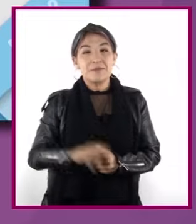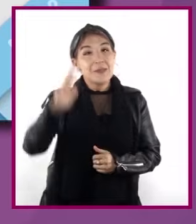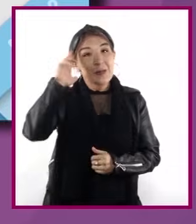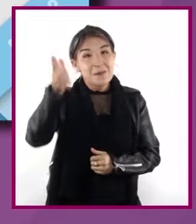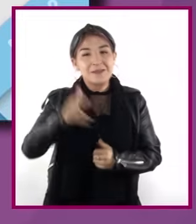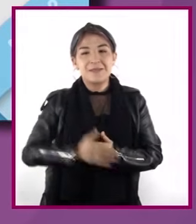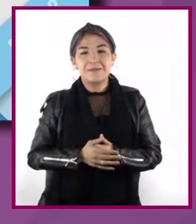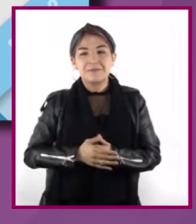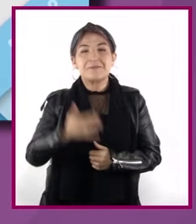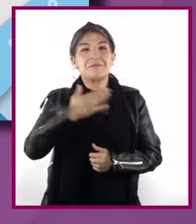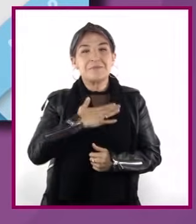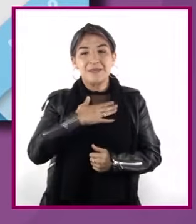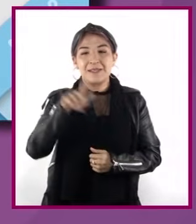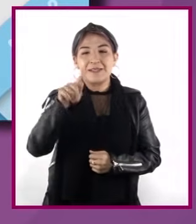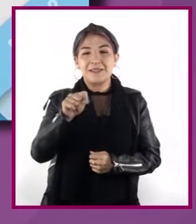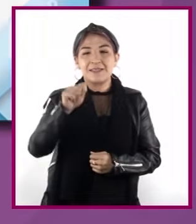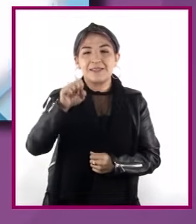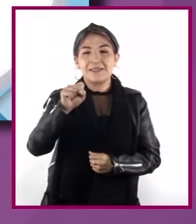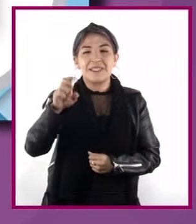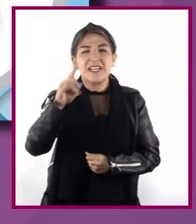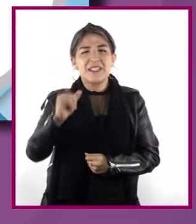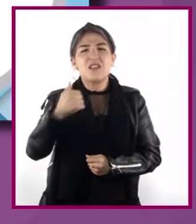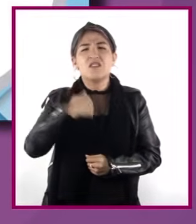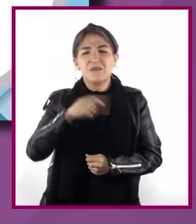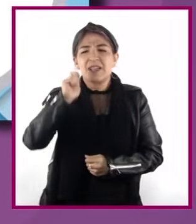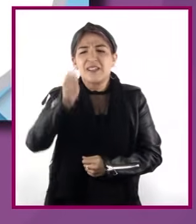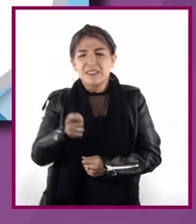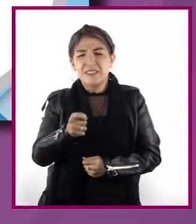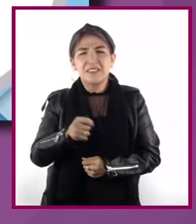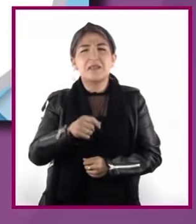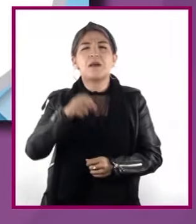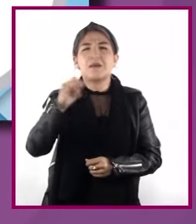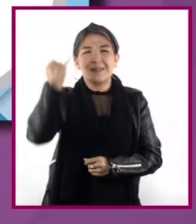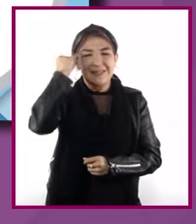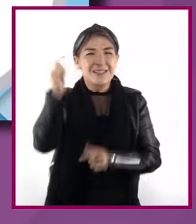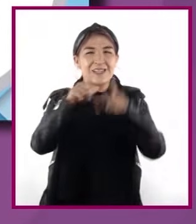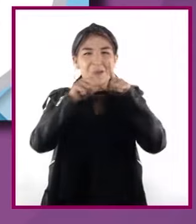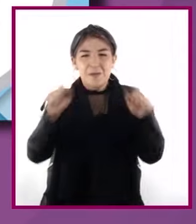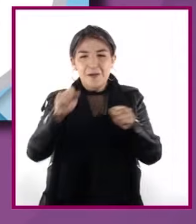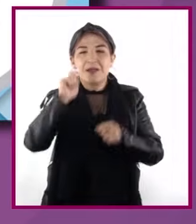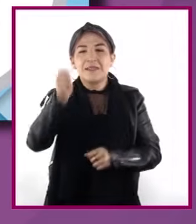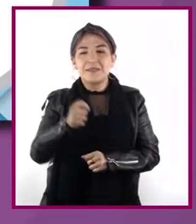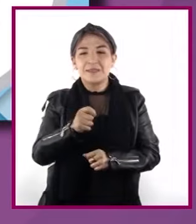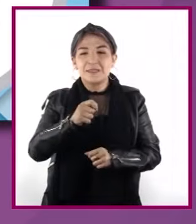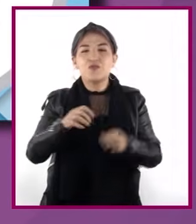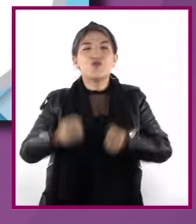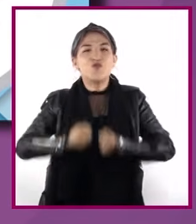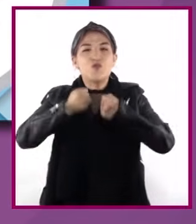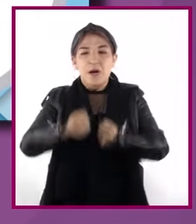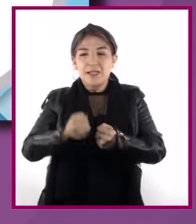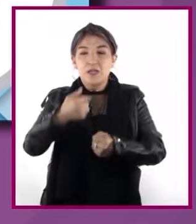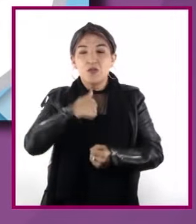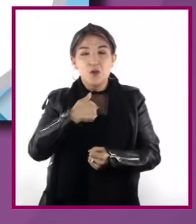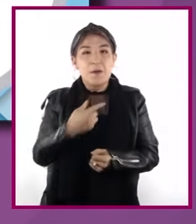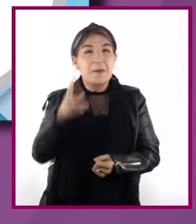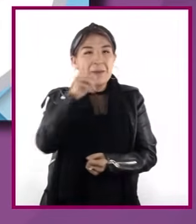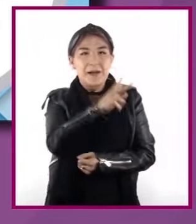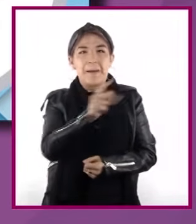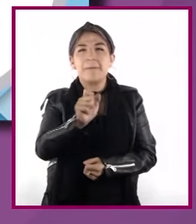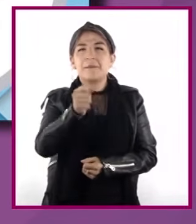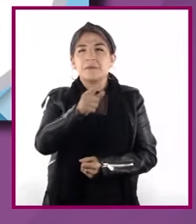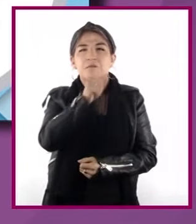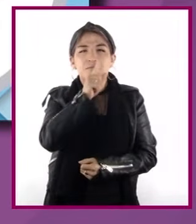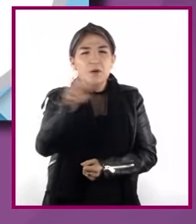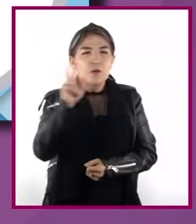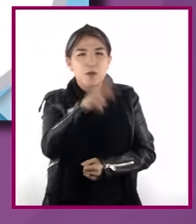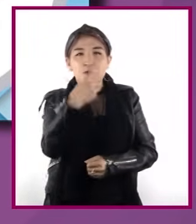Hola, yo soy Tsedi, que no Tomi significa fuerte, y me encuentro en estado sólido. Si me miran más de cerca,